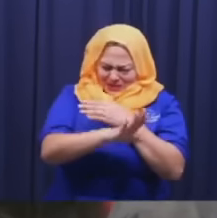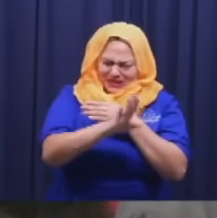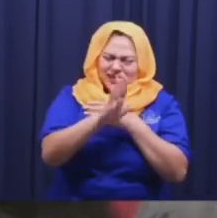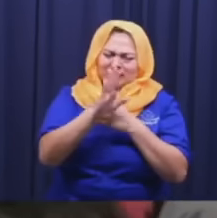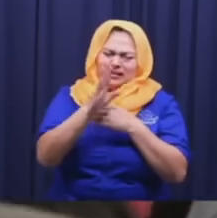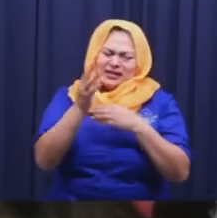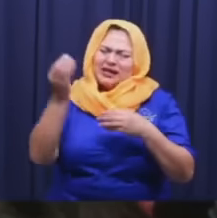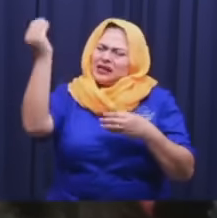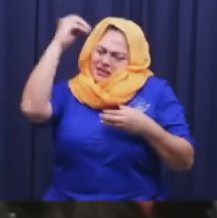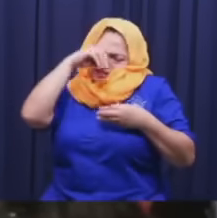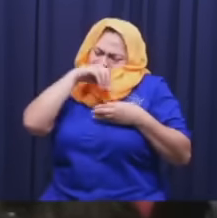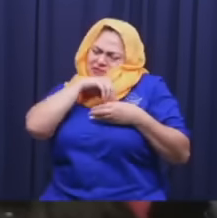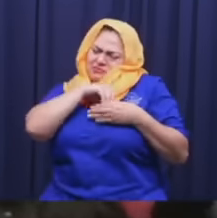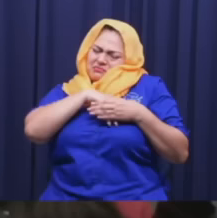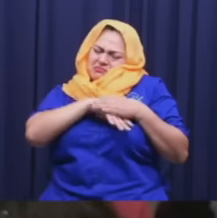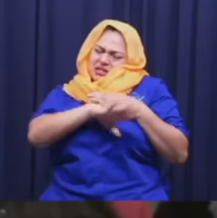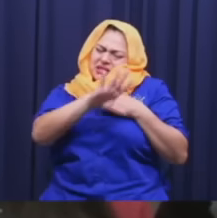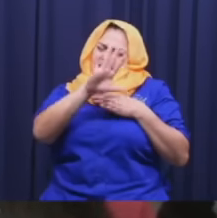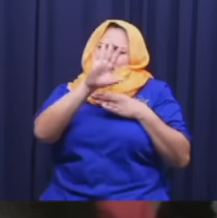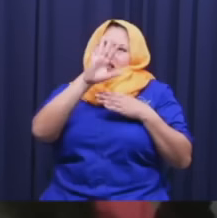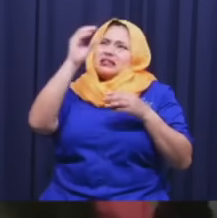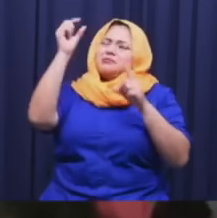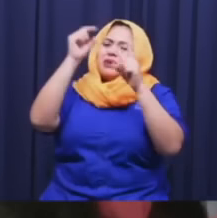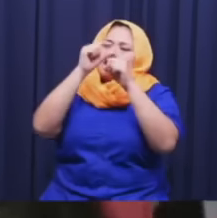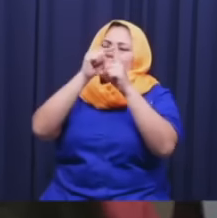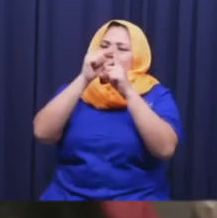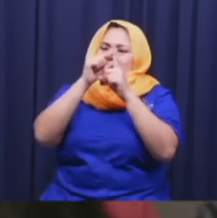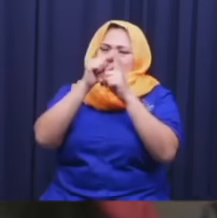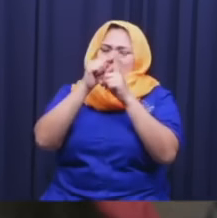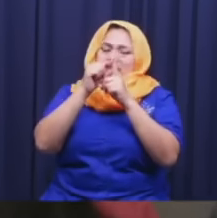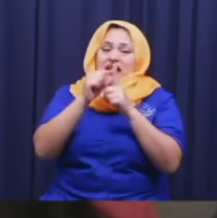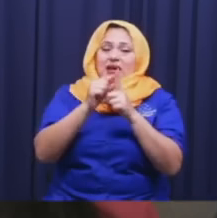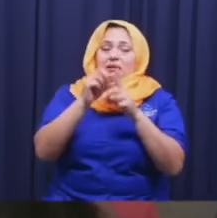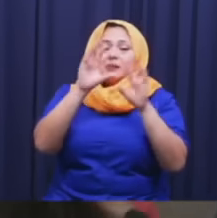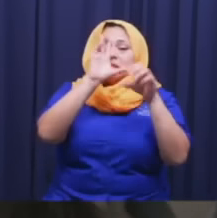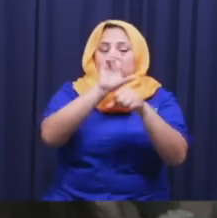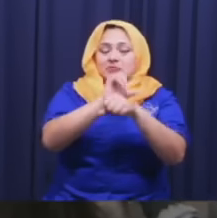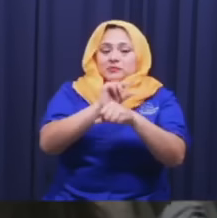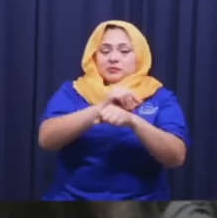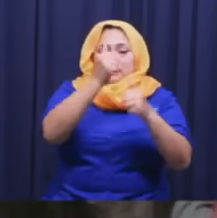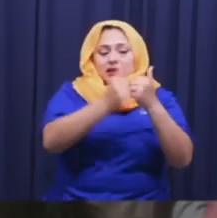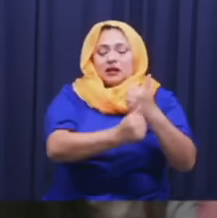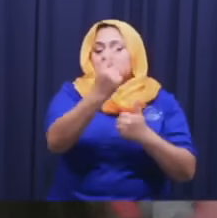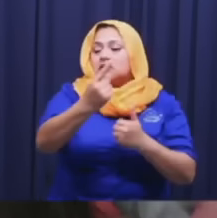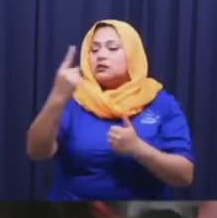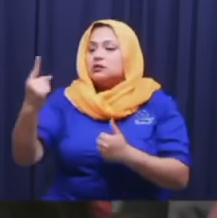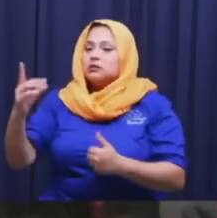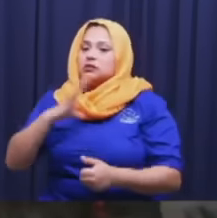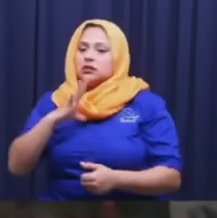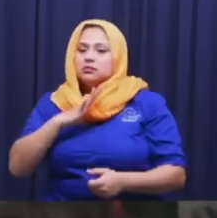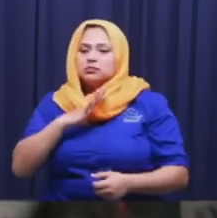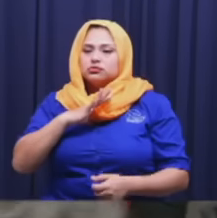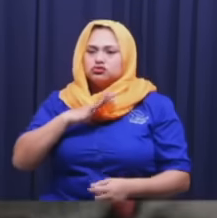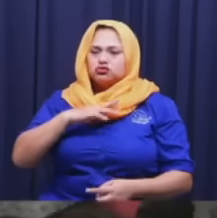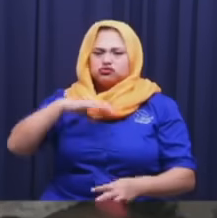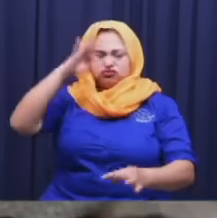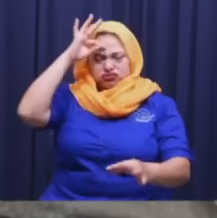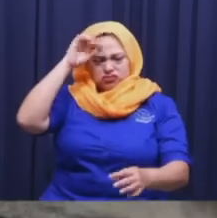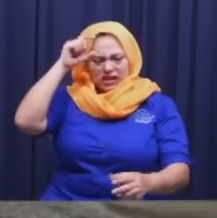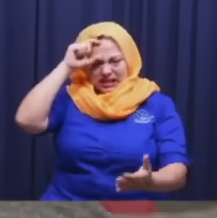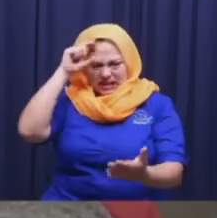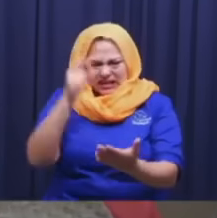en lo más profundo de nuestro ser integral. Permite que cada uno de nosotros tengamos la convicción